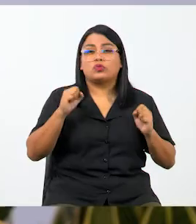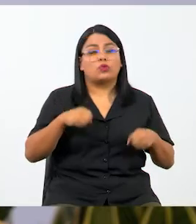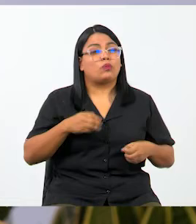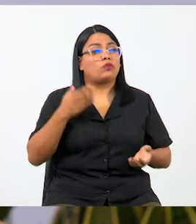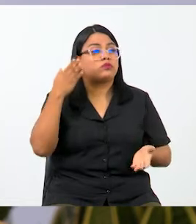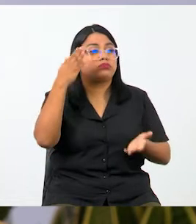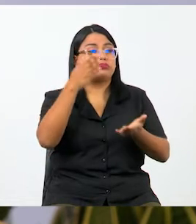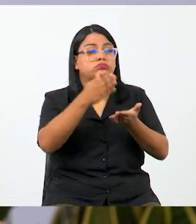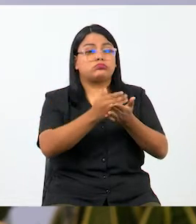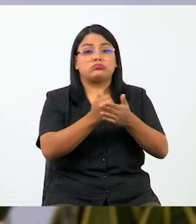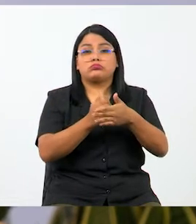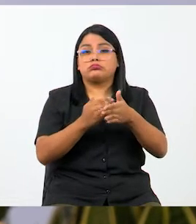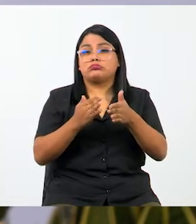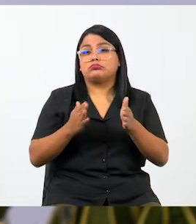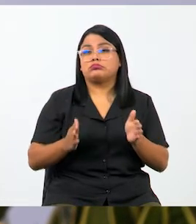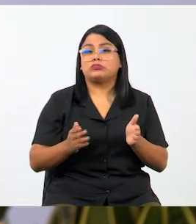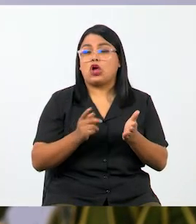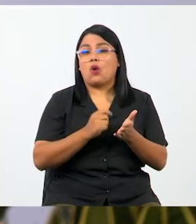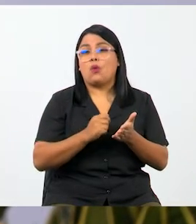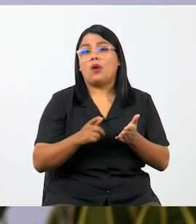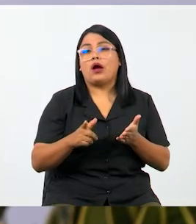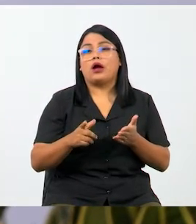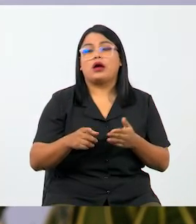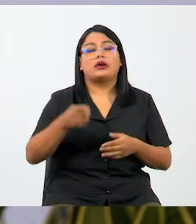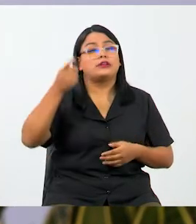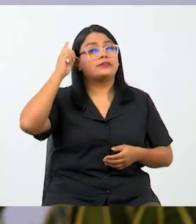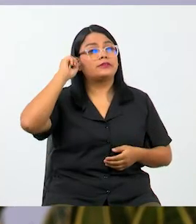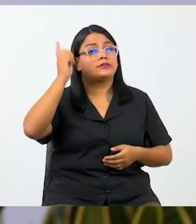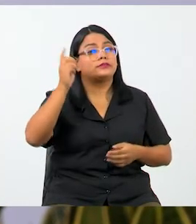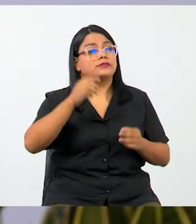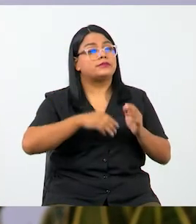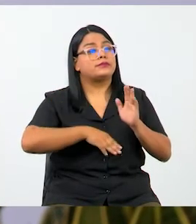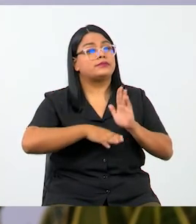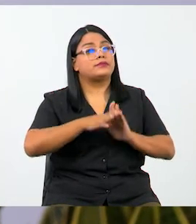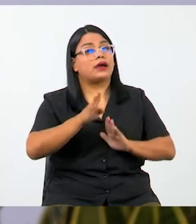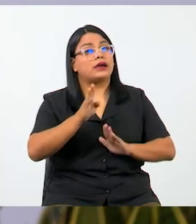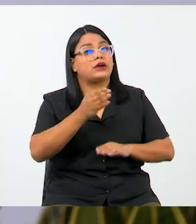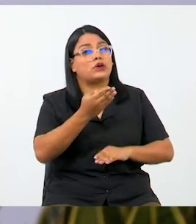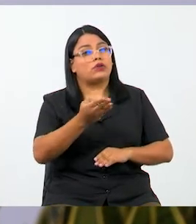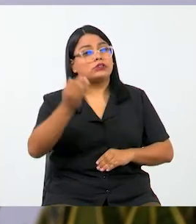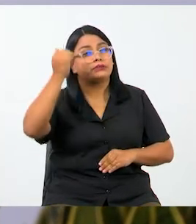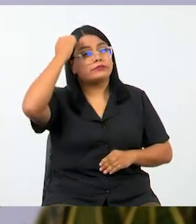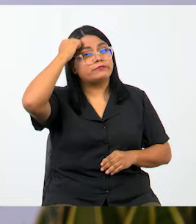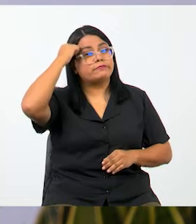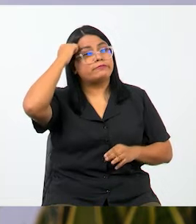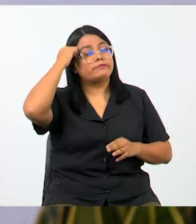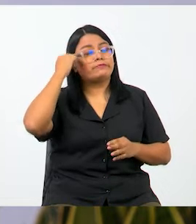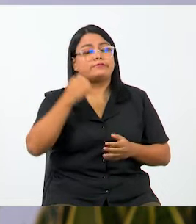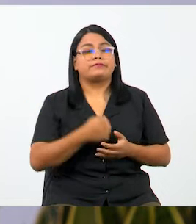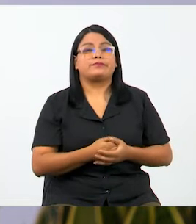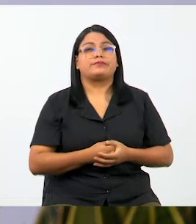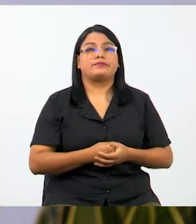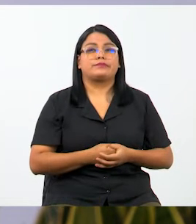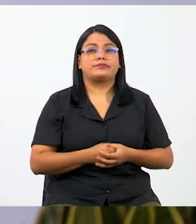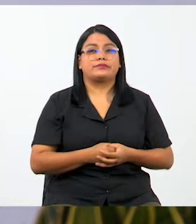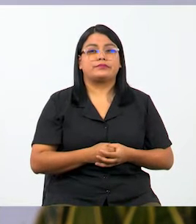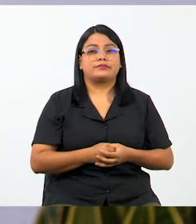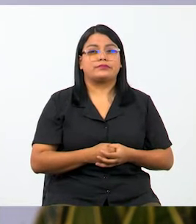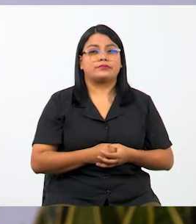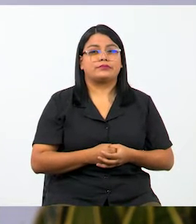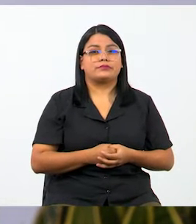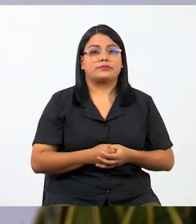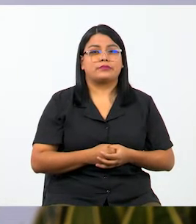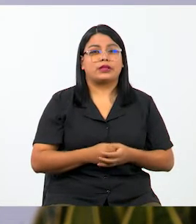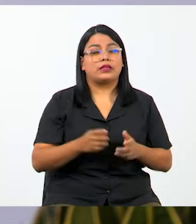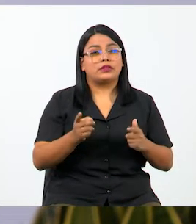el docente necesita priorizar ciertos aprendizajes, ciertos indicadores de logro. En este sentido, se le ha propuesto